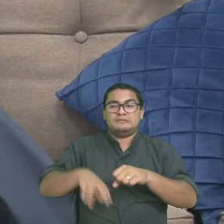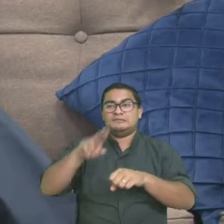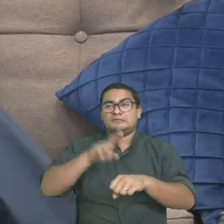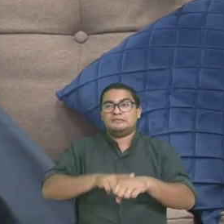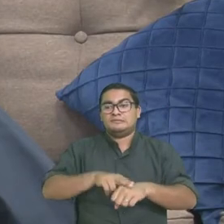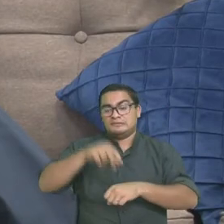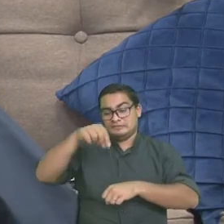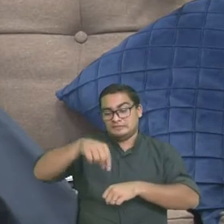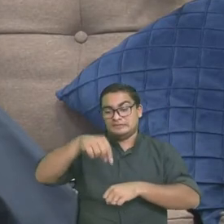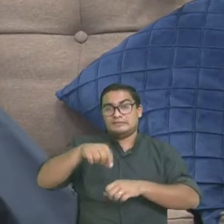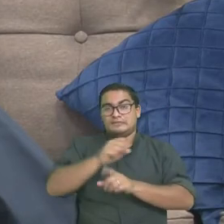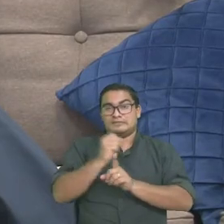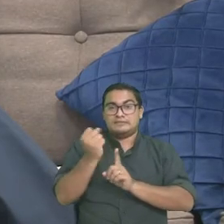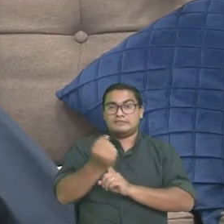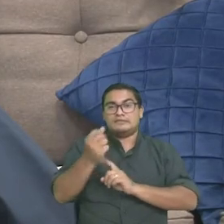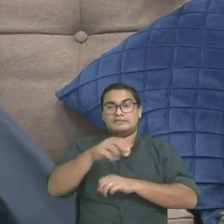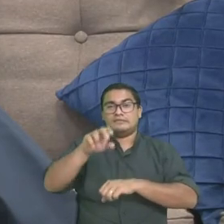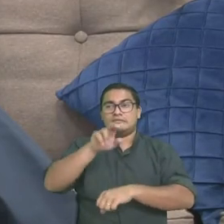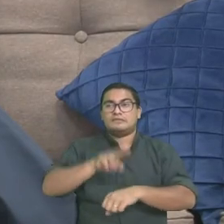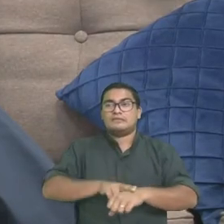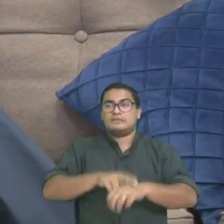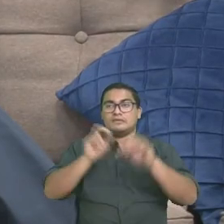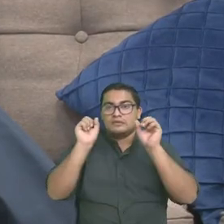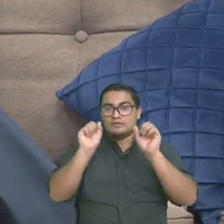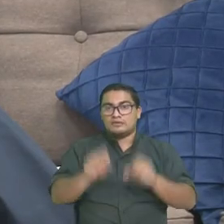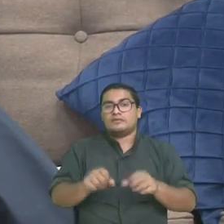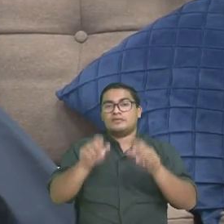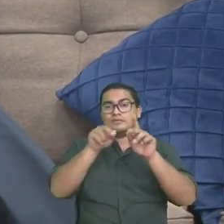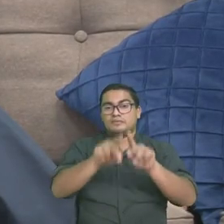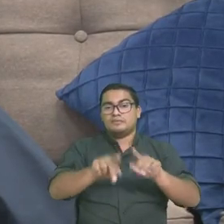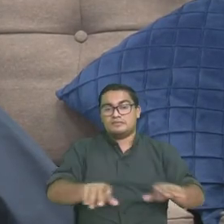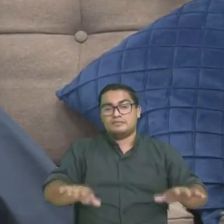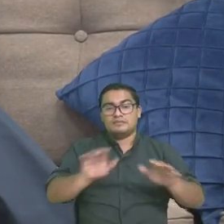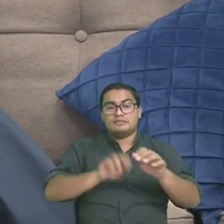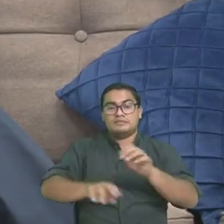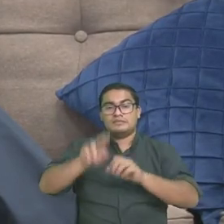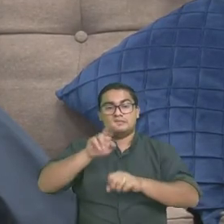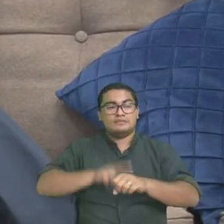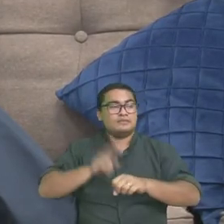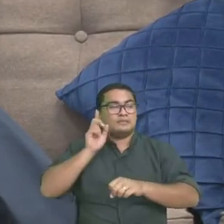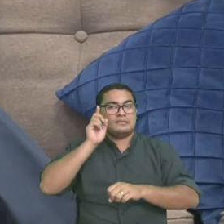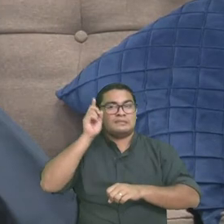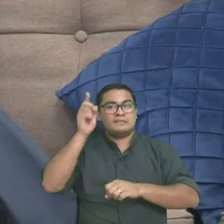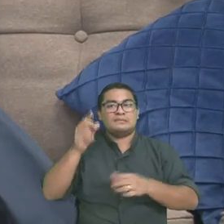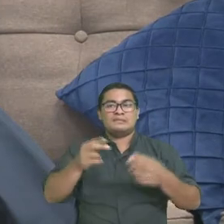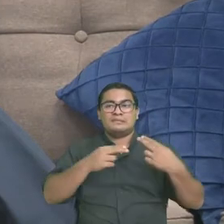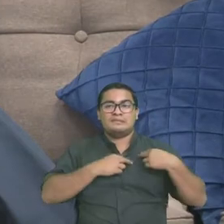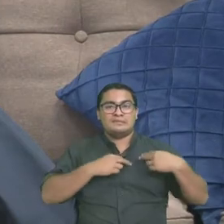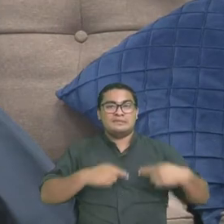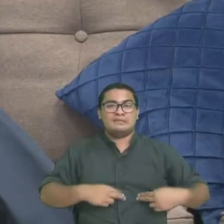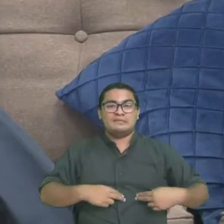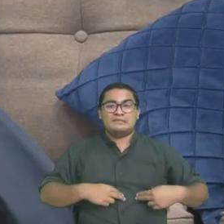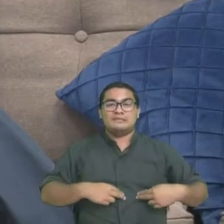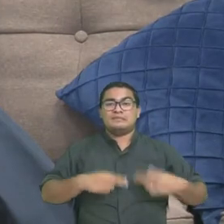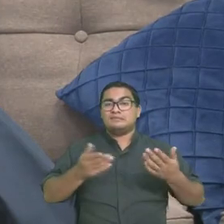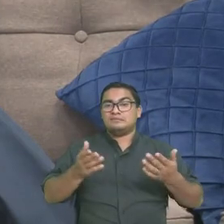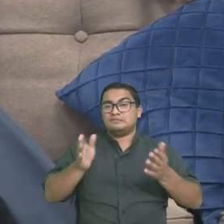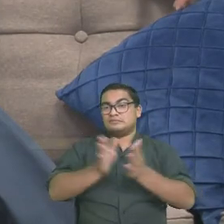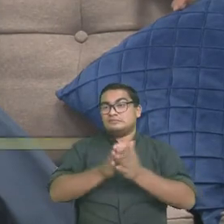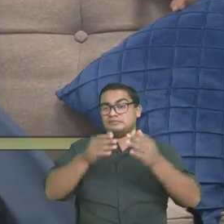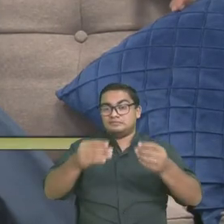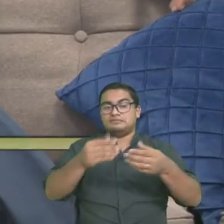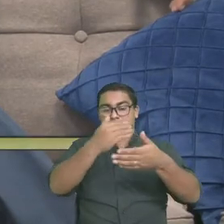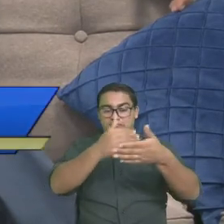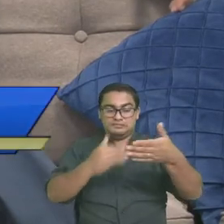este Parlamento Nacional para garantizar de que el Plan Nacional de Desarrollo Humano, que es un documento